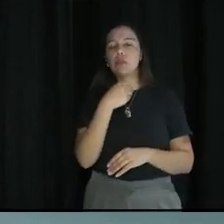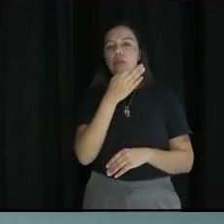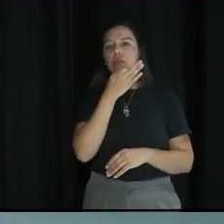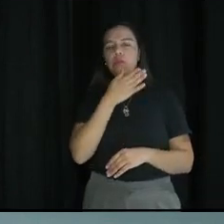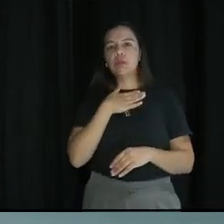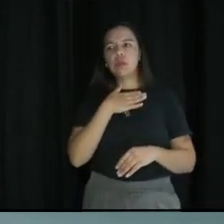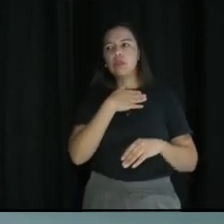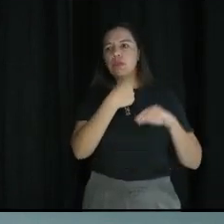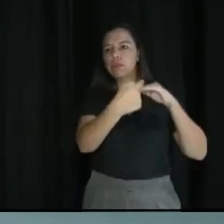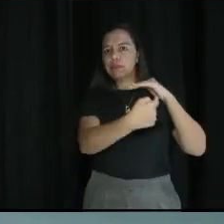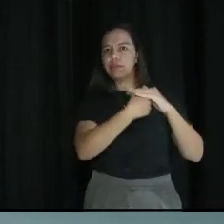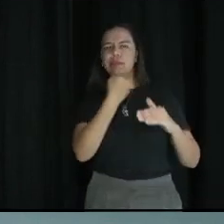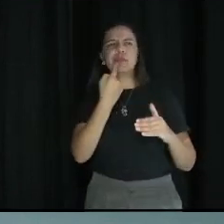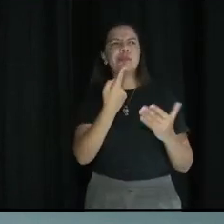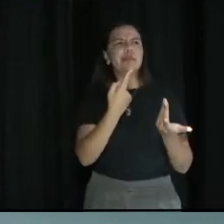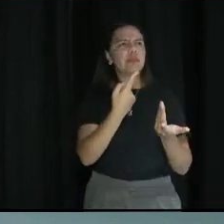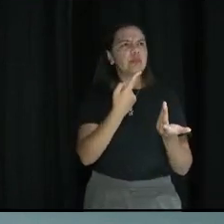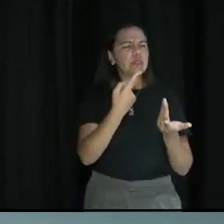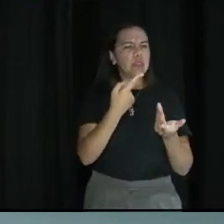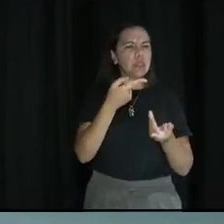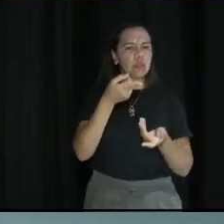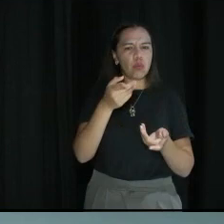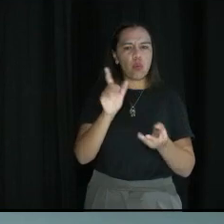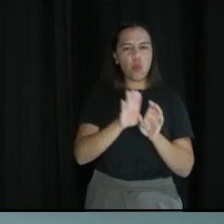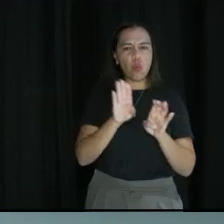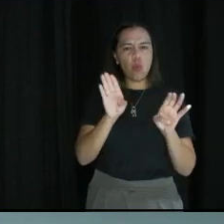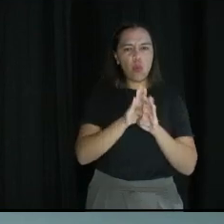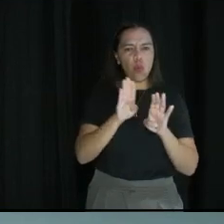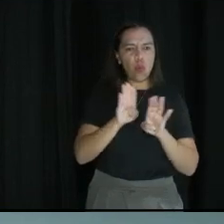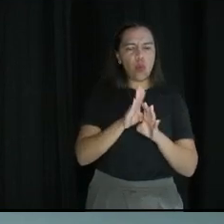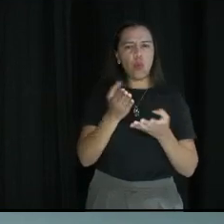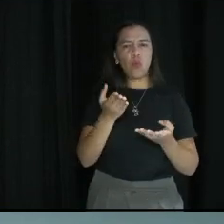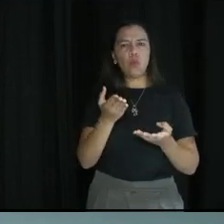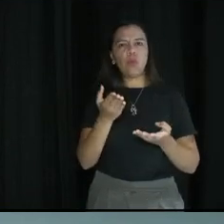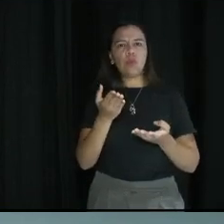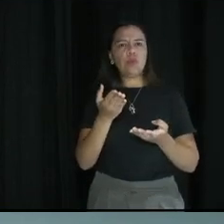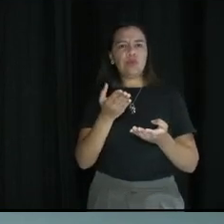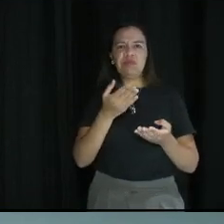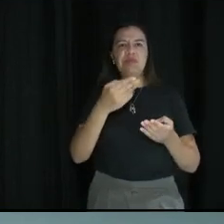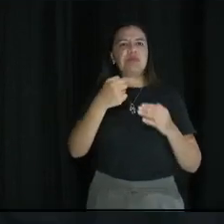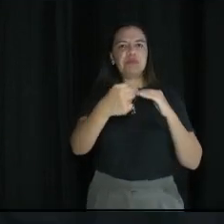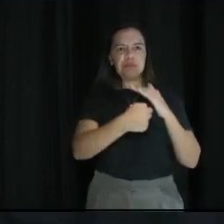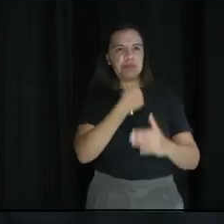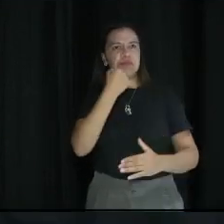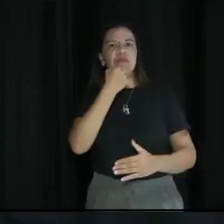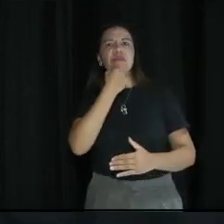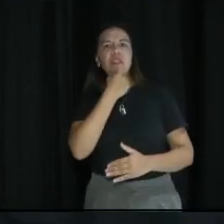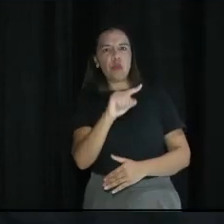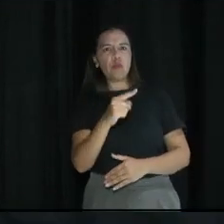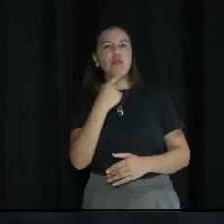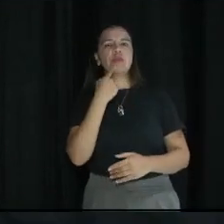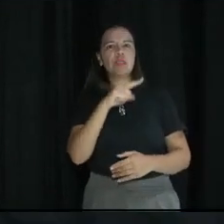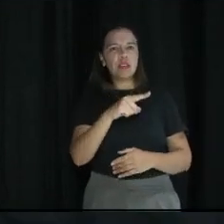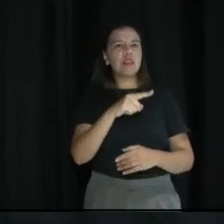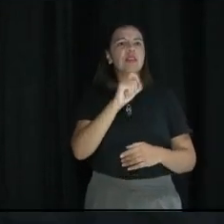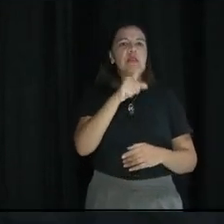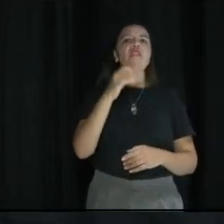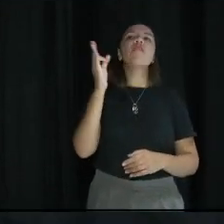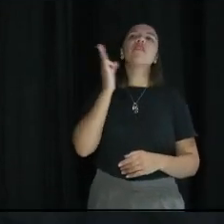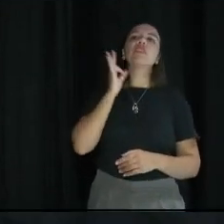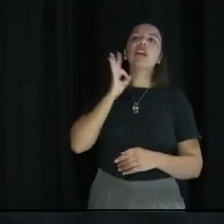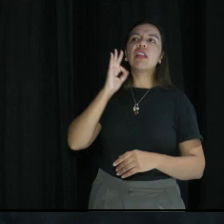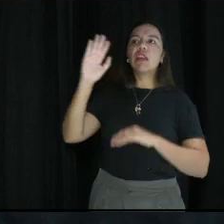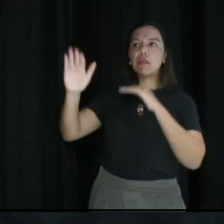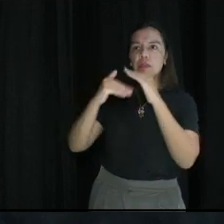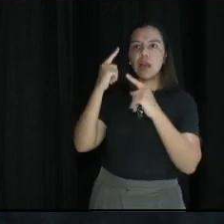precisamente como en prácticamente todas las denuncias, nos llegan o por parte de Fiscalía o por